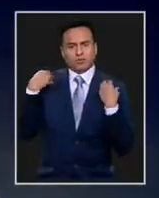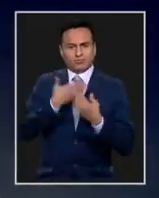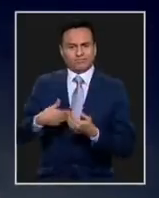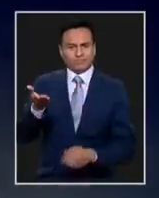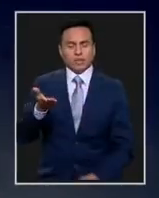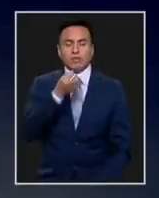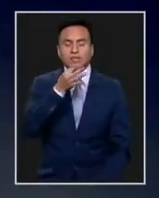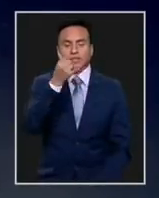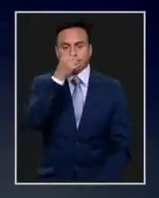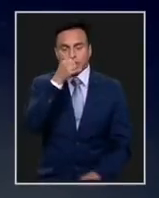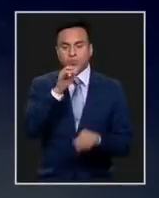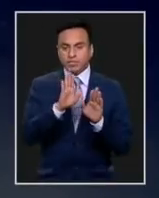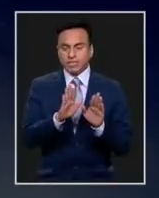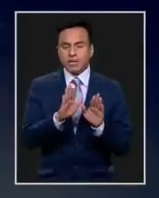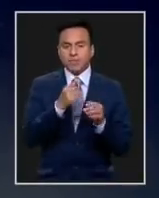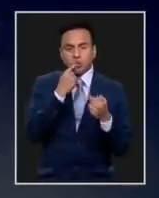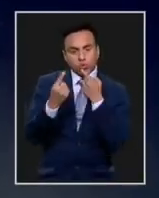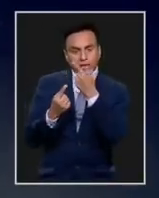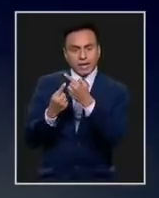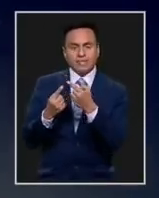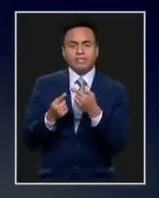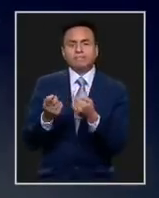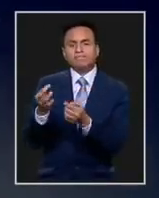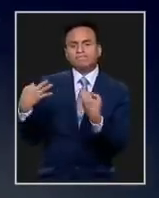tener tiempo justamente para preguntar y para interpelar eso en el segundo.